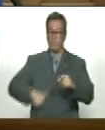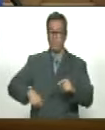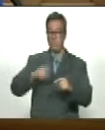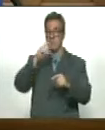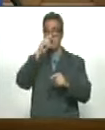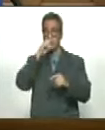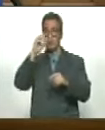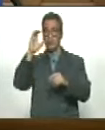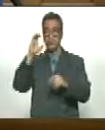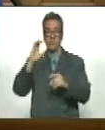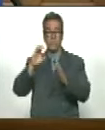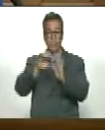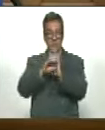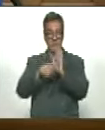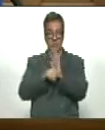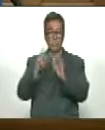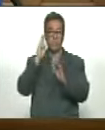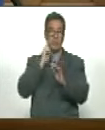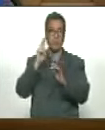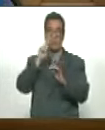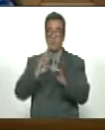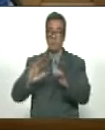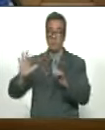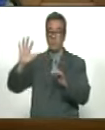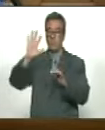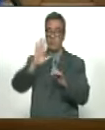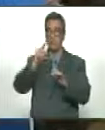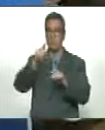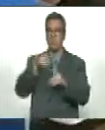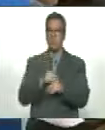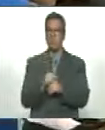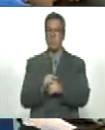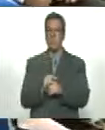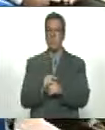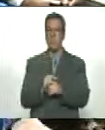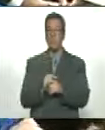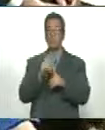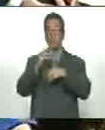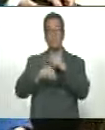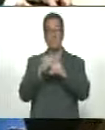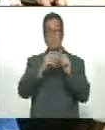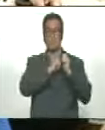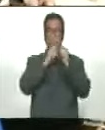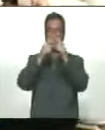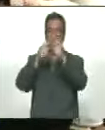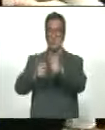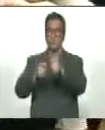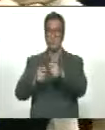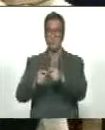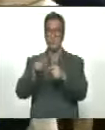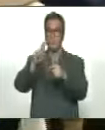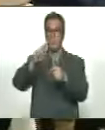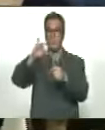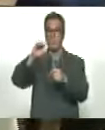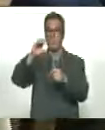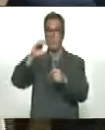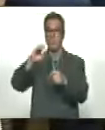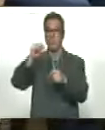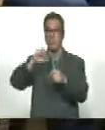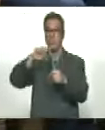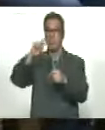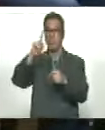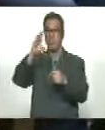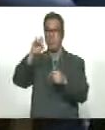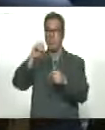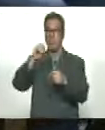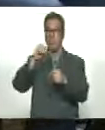Moros, presidente constitucional de la República Bolivariana de Venezuela, para designar al ciudadano Ricardo Capella